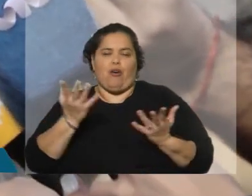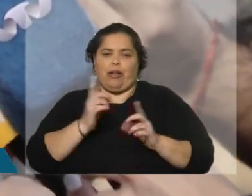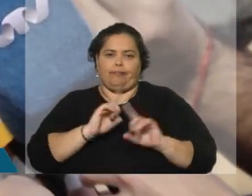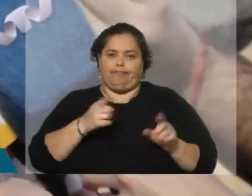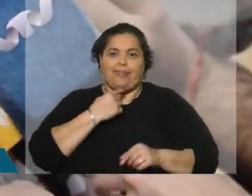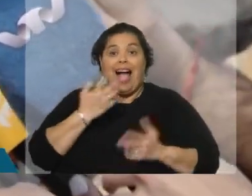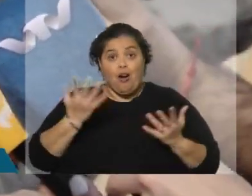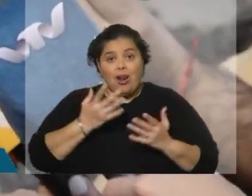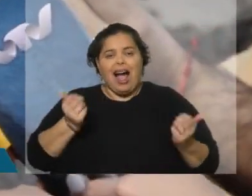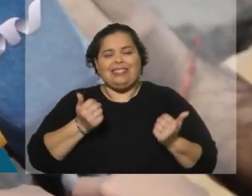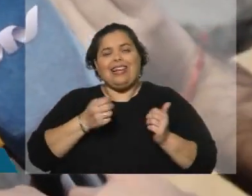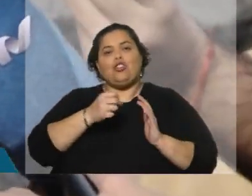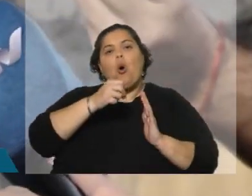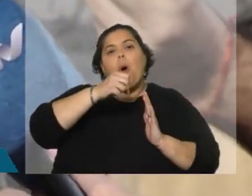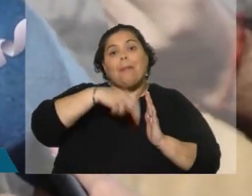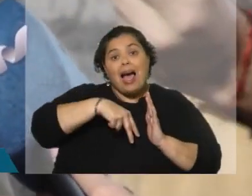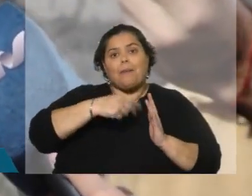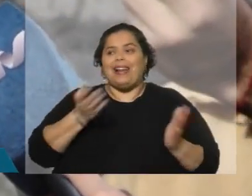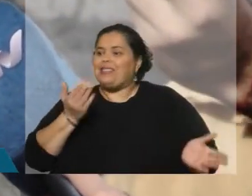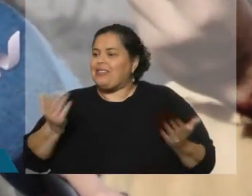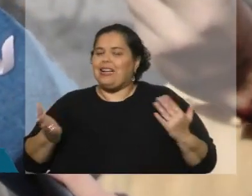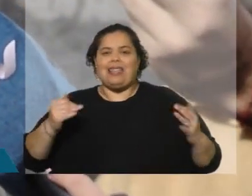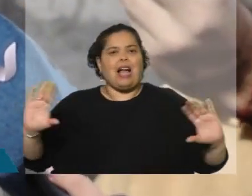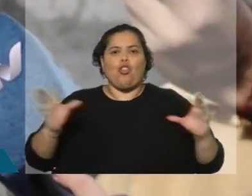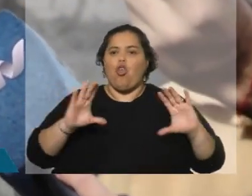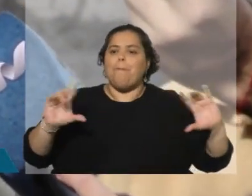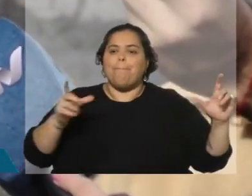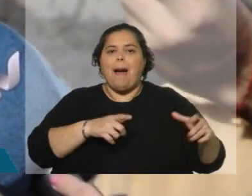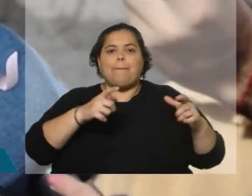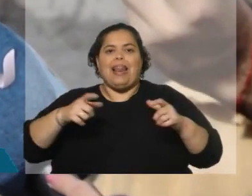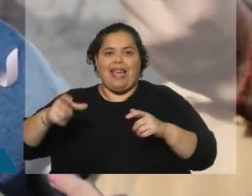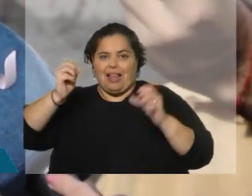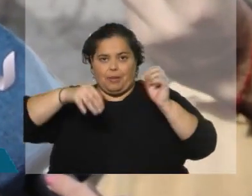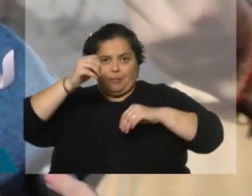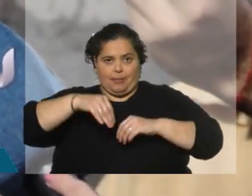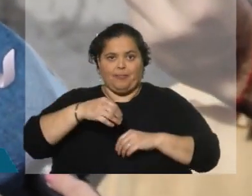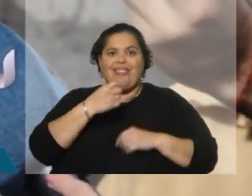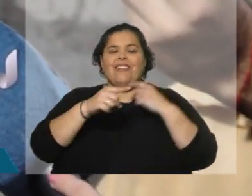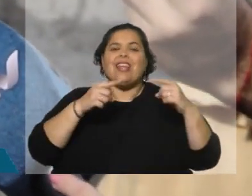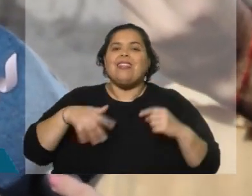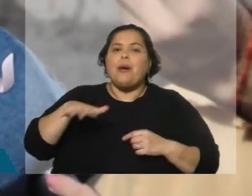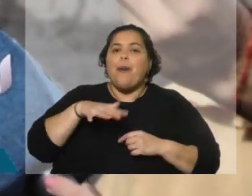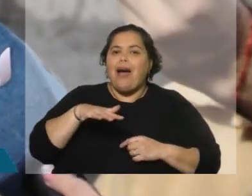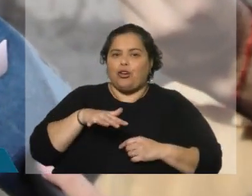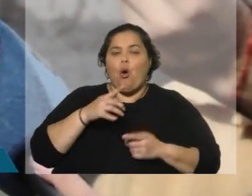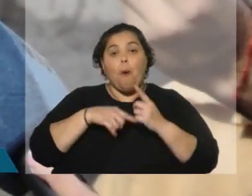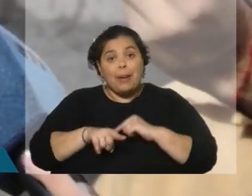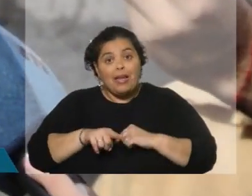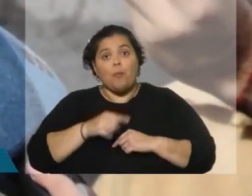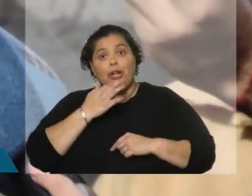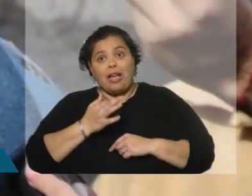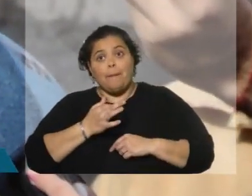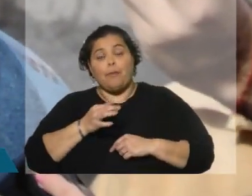Estamos haciendo un programa de retiro de papeleras en diferentes partes de la ciudad y en diferentes condiciones, asegurándonos siempre de que donde se